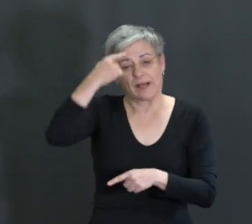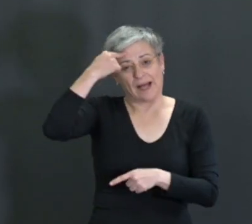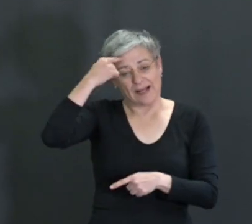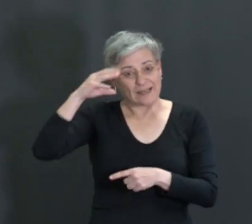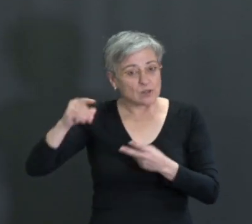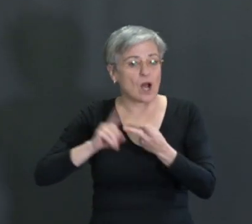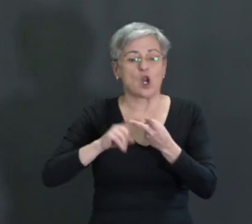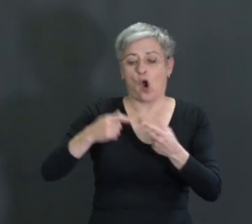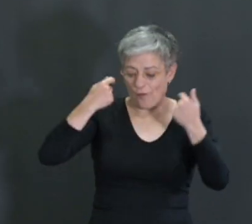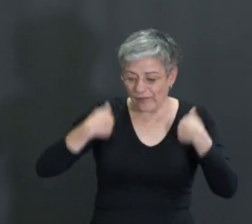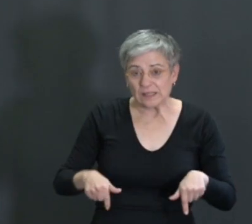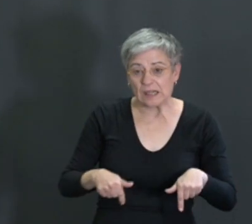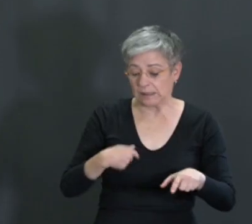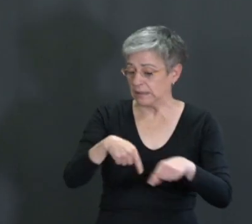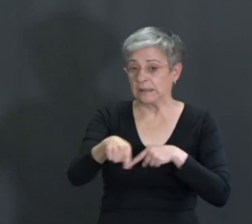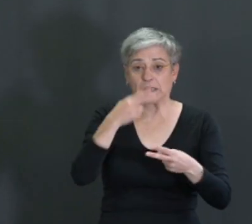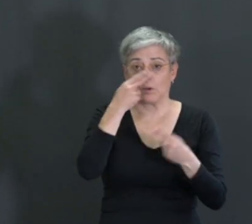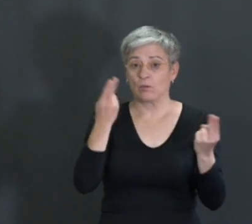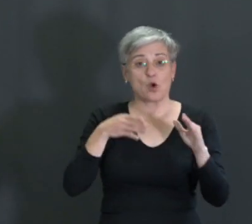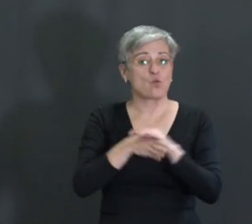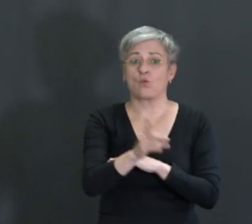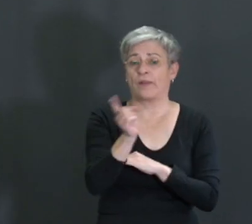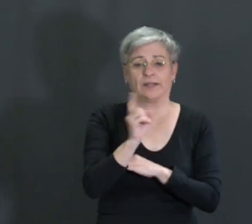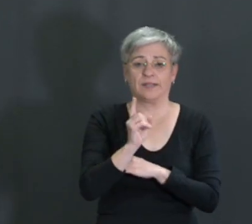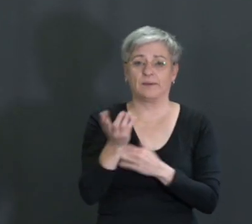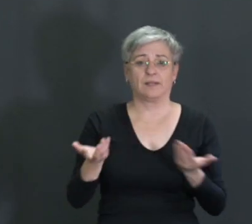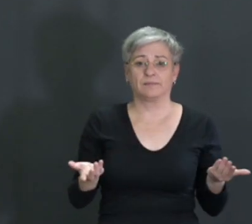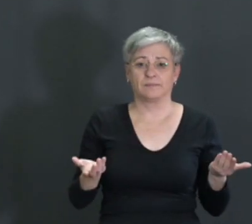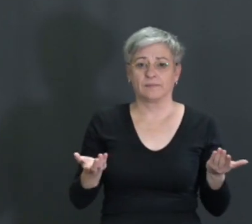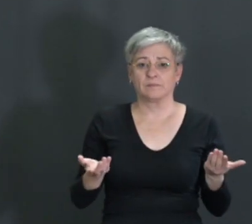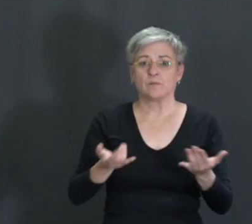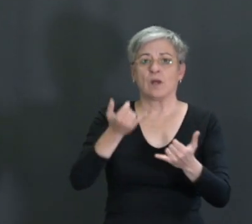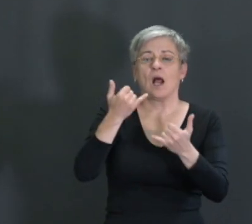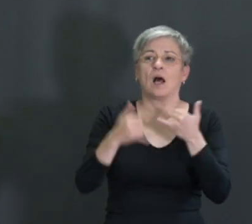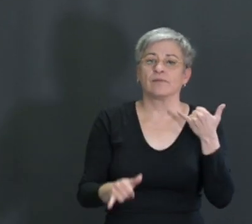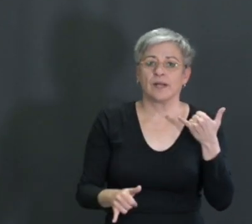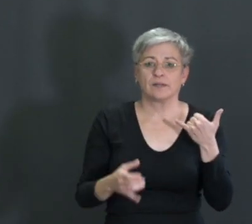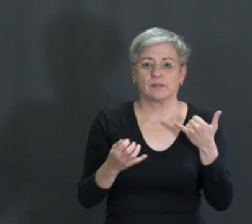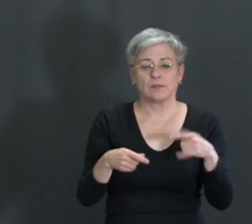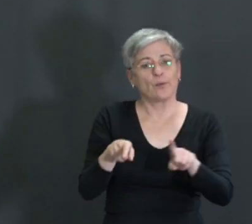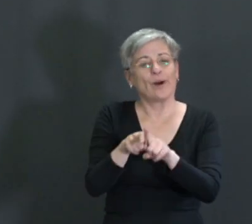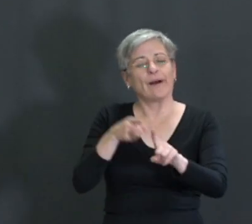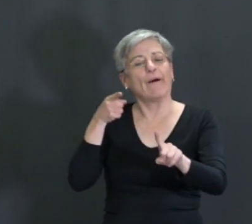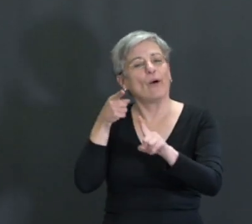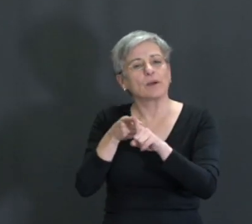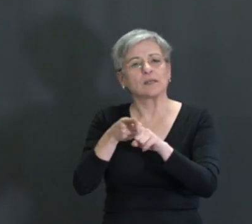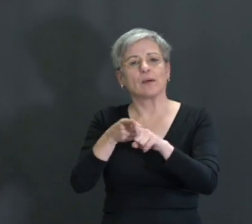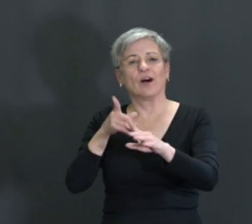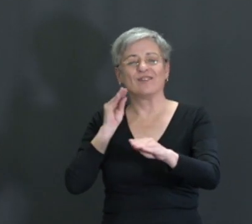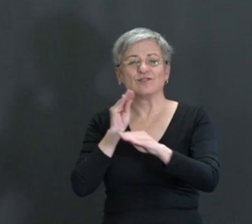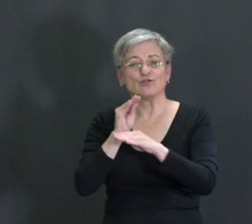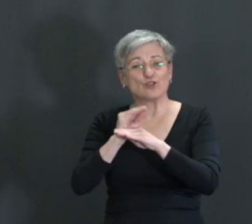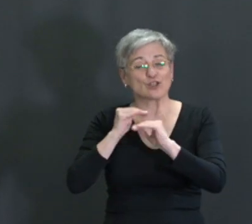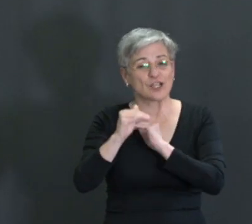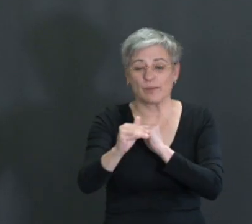en el transporte público no era accesible, ¿no? Entonces tuvieron que cambiar ese objetivo de sostenibilidad